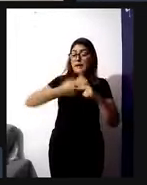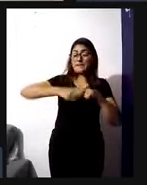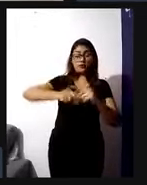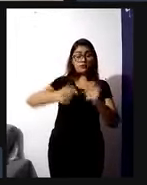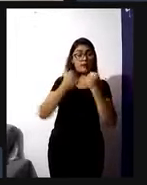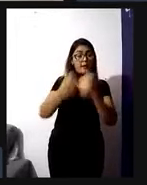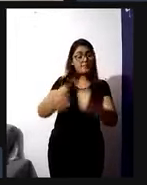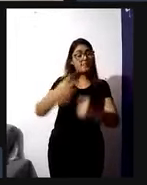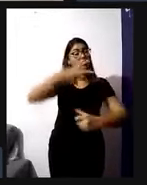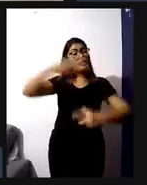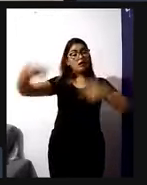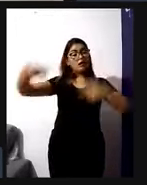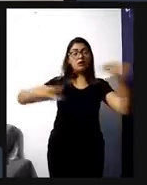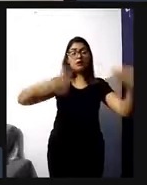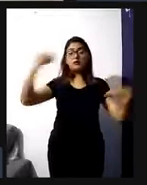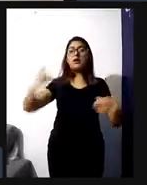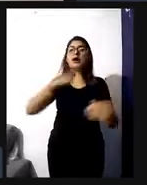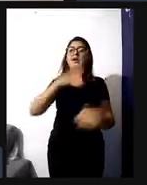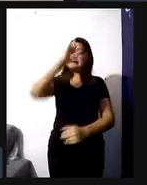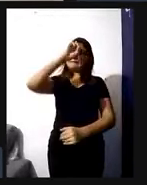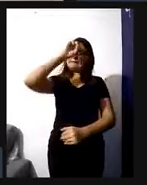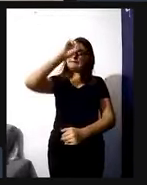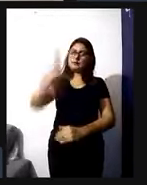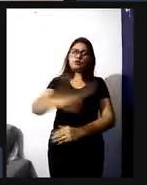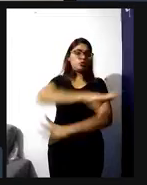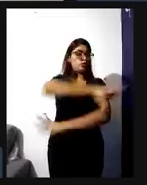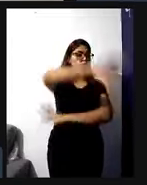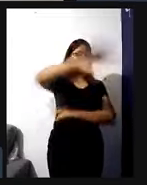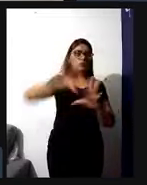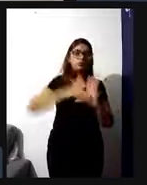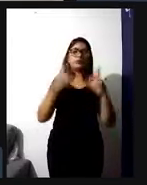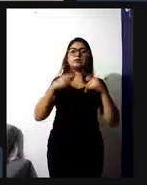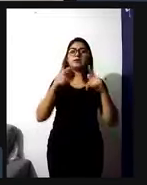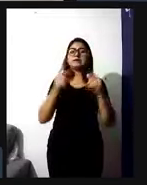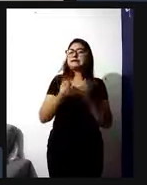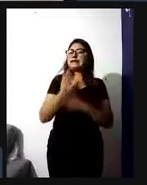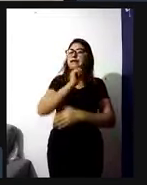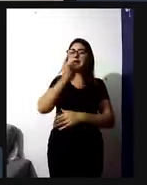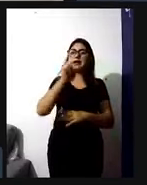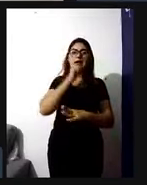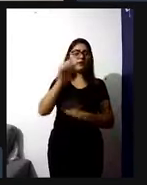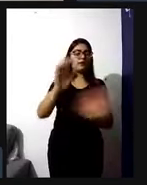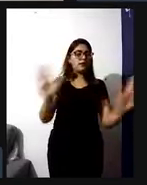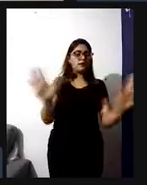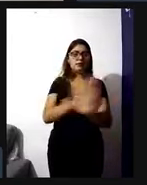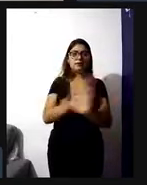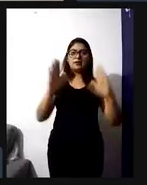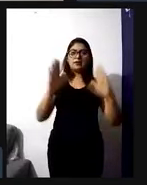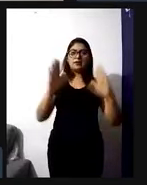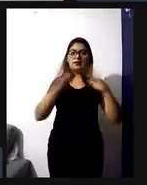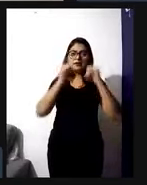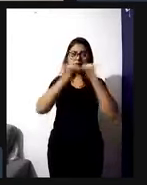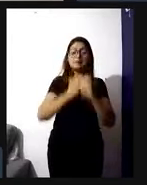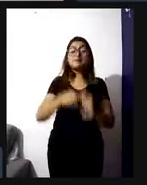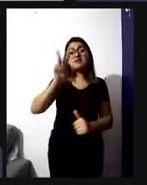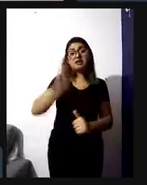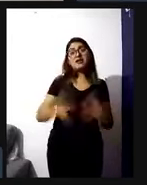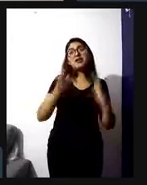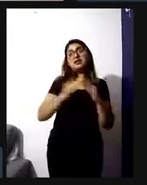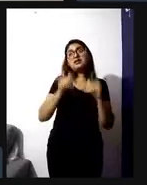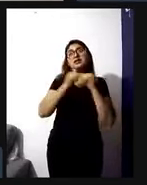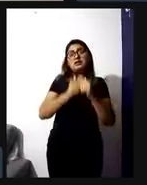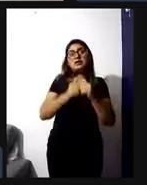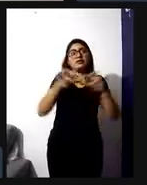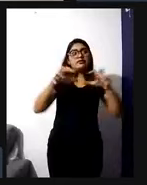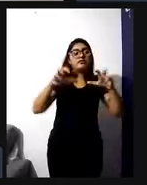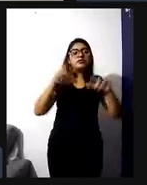restricción total. ¿Por qué? Porque claro que la ansiedad es preocupante, pero el contagiarse es mucho más preocupante, ¿no? Sobre